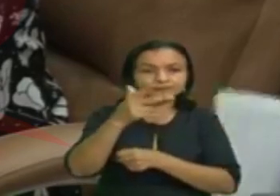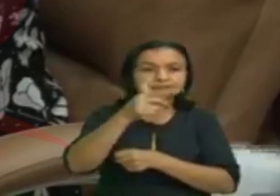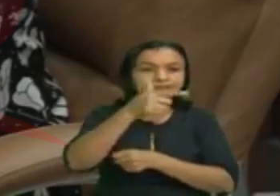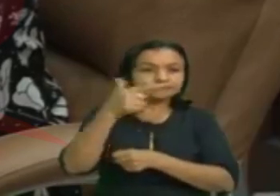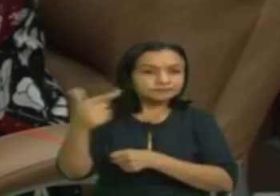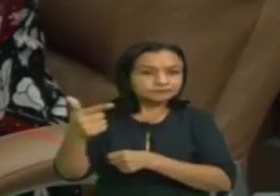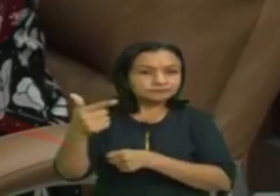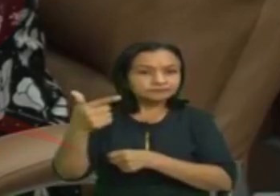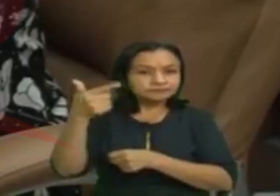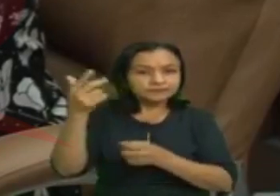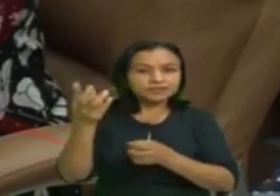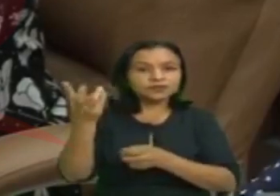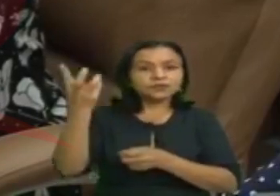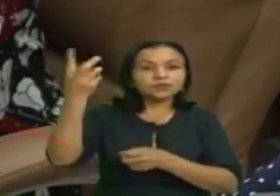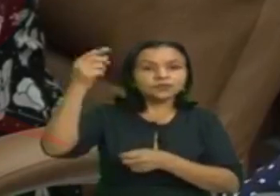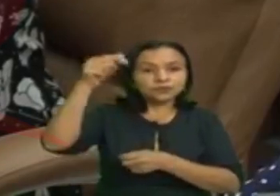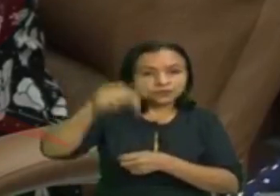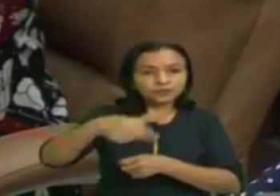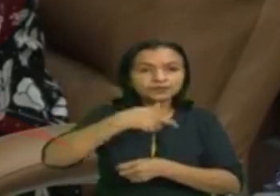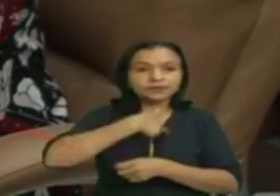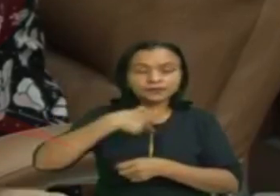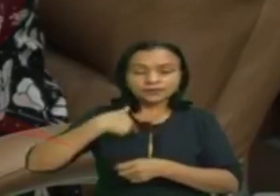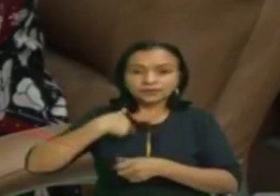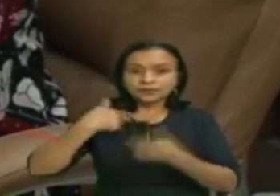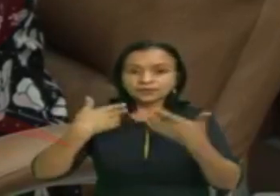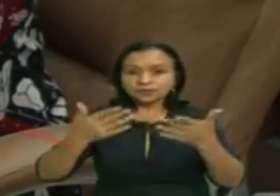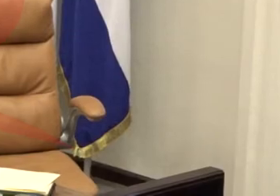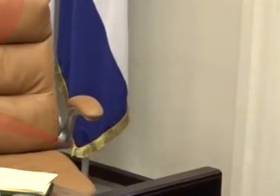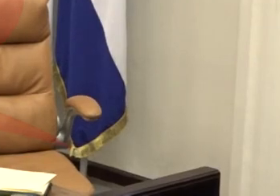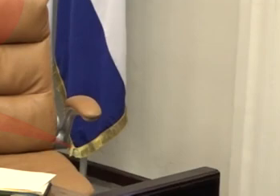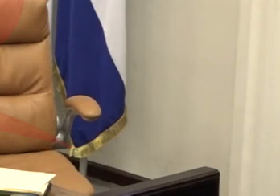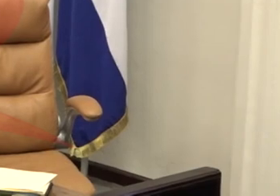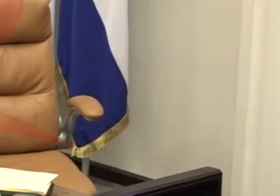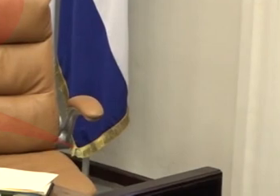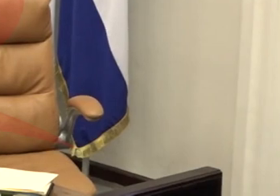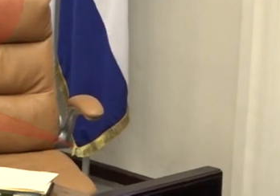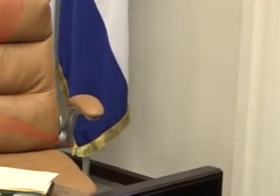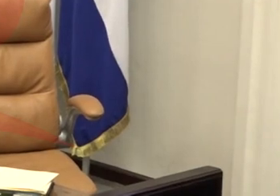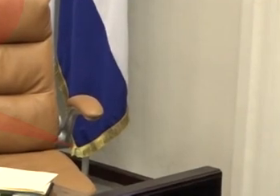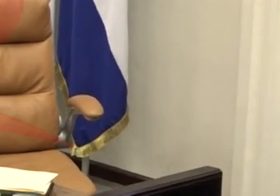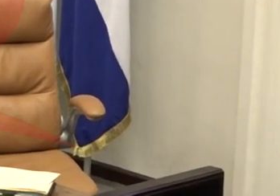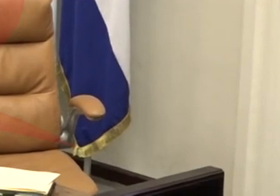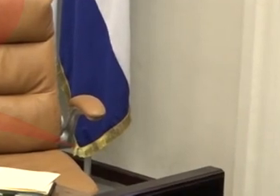1987 hasta la fecha ha sido objeto de 8 reformas. Noticias 12, Darlene Téllez.